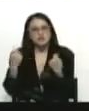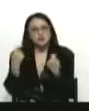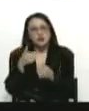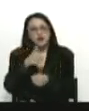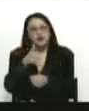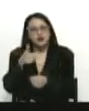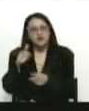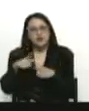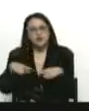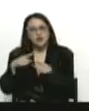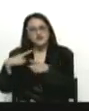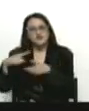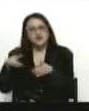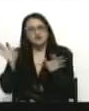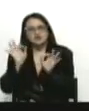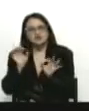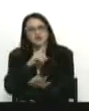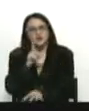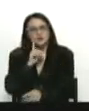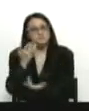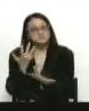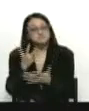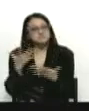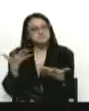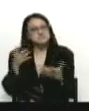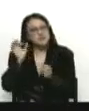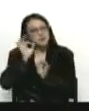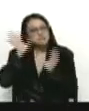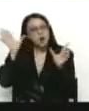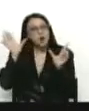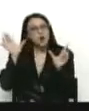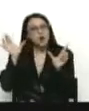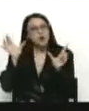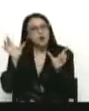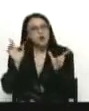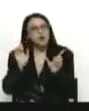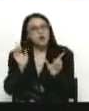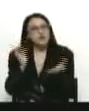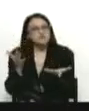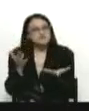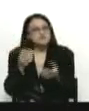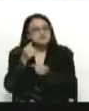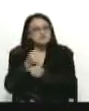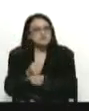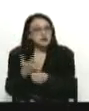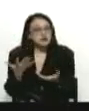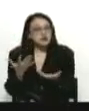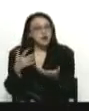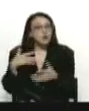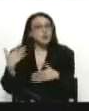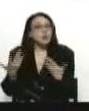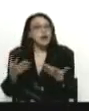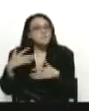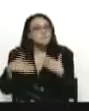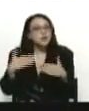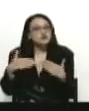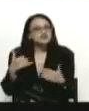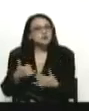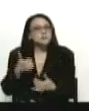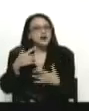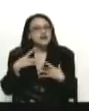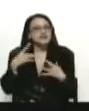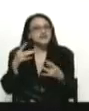a su manera. ¿Qué le ha sorprendido más? ¿Qué quizás no esperaba o cuál ha sido el proceso que con más interés ha seguido